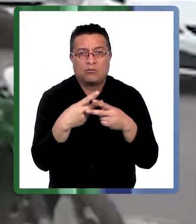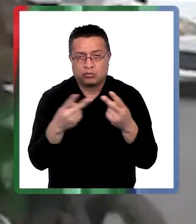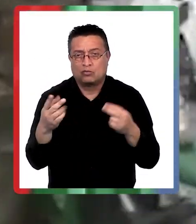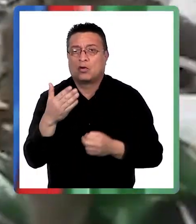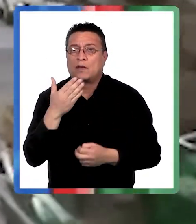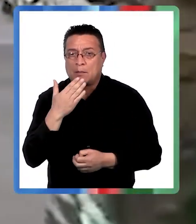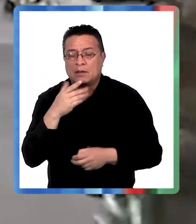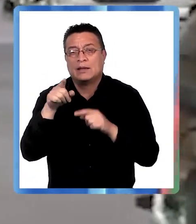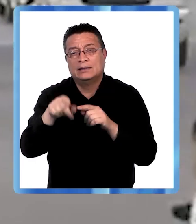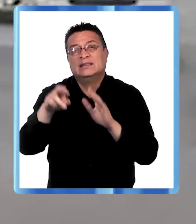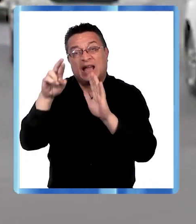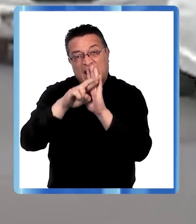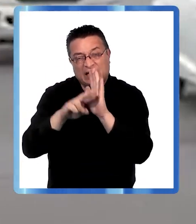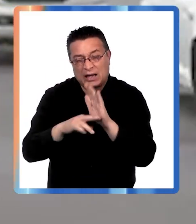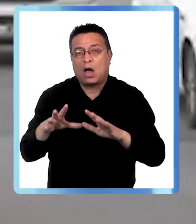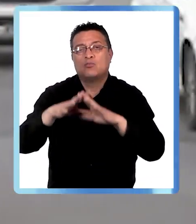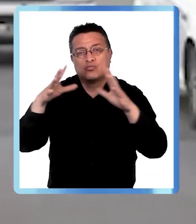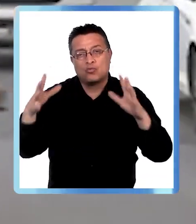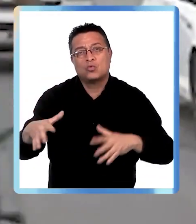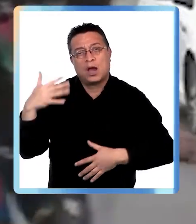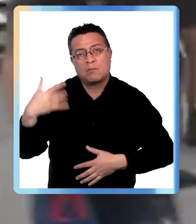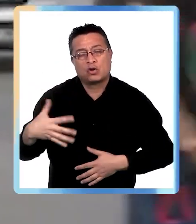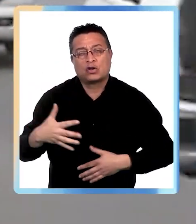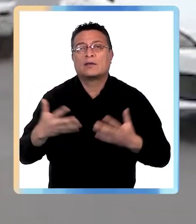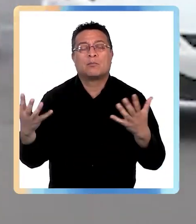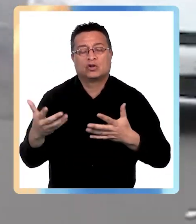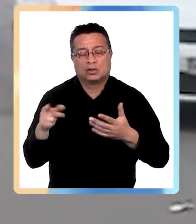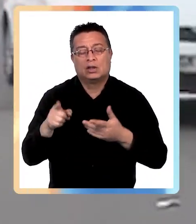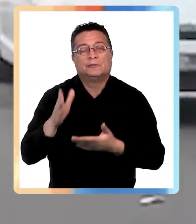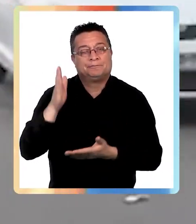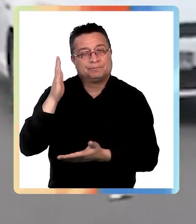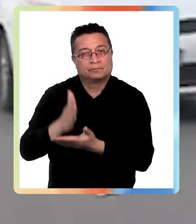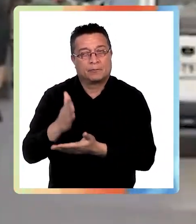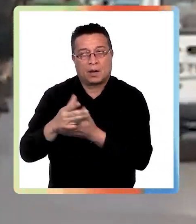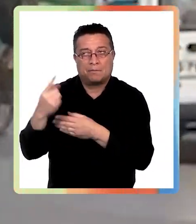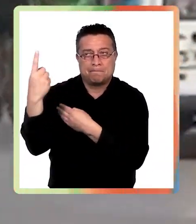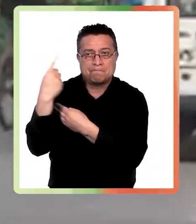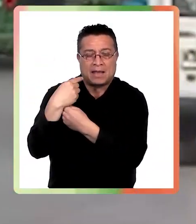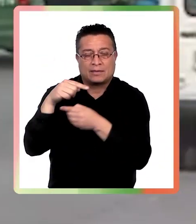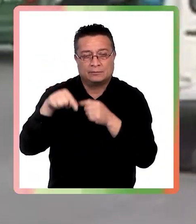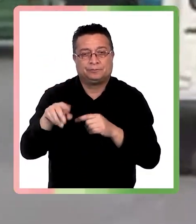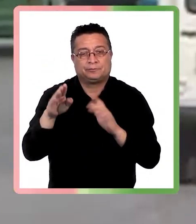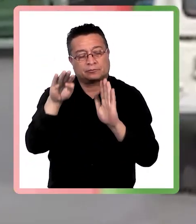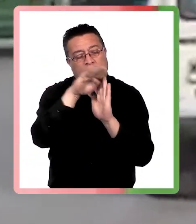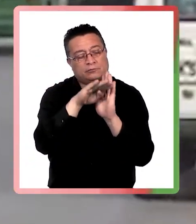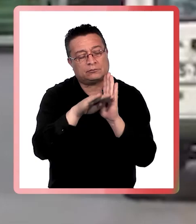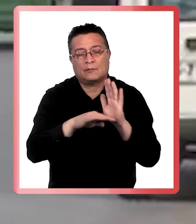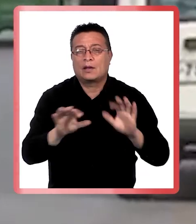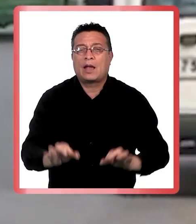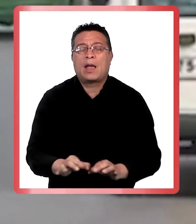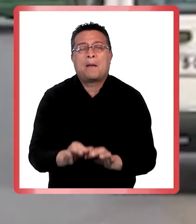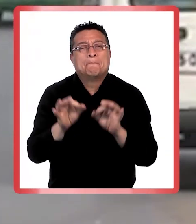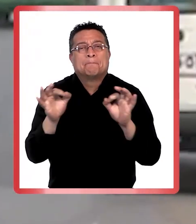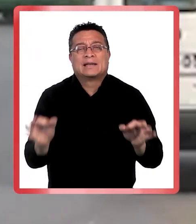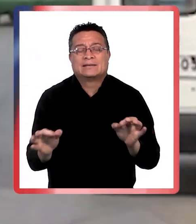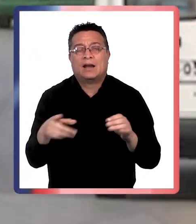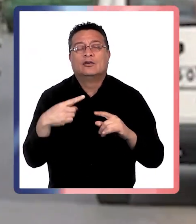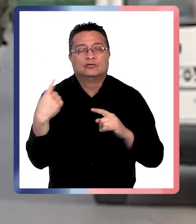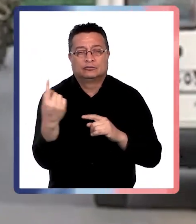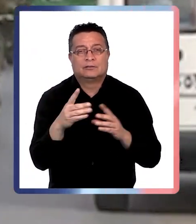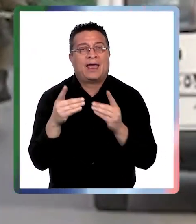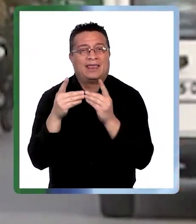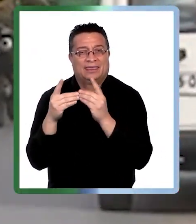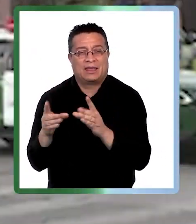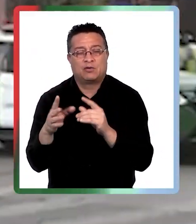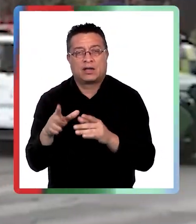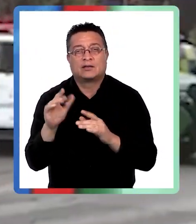público. Y esas reglas son bien importantes porque son las que rigen esto tan digamos, especial que existe en la sociedad